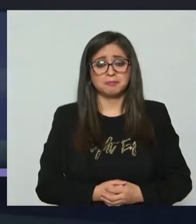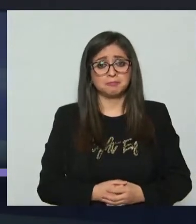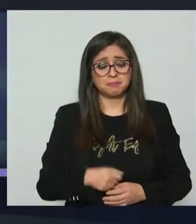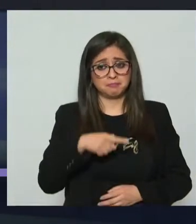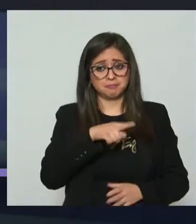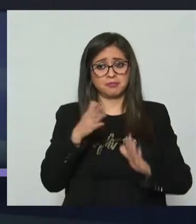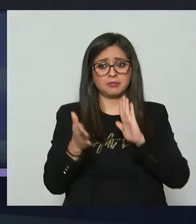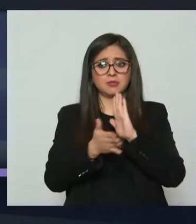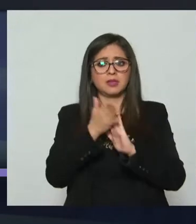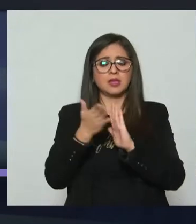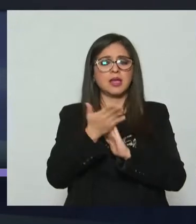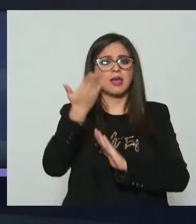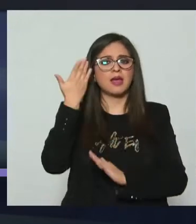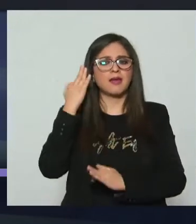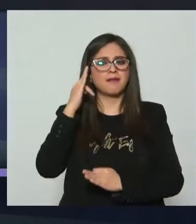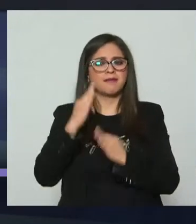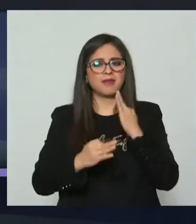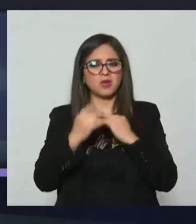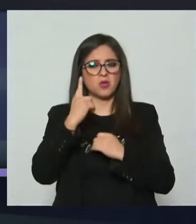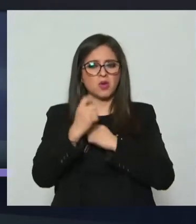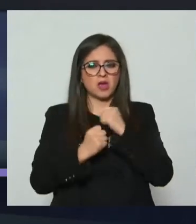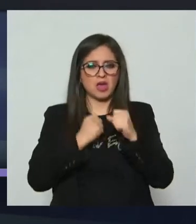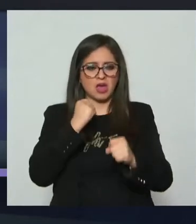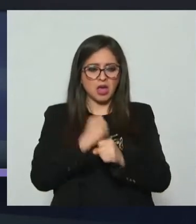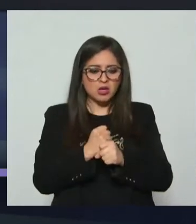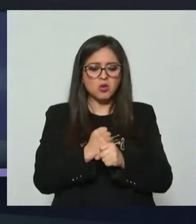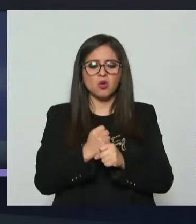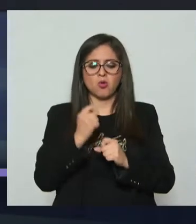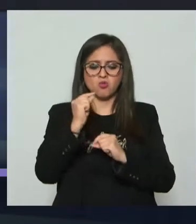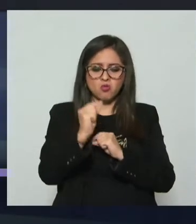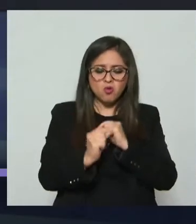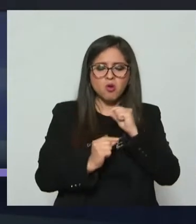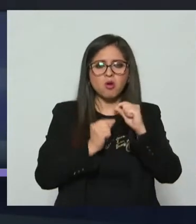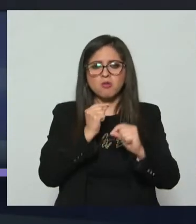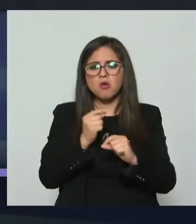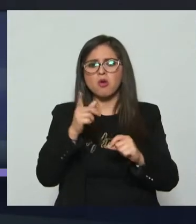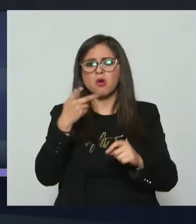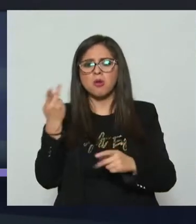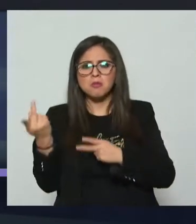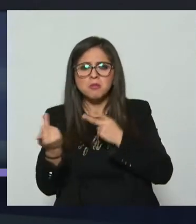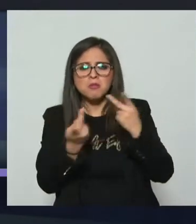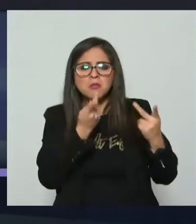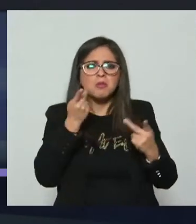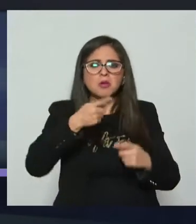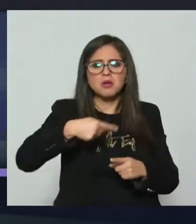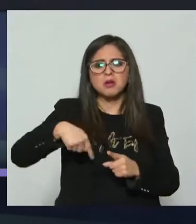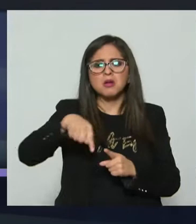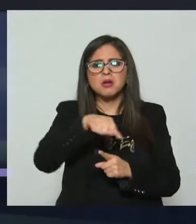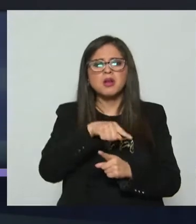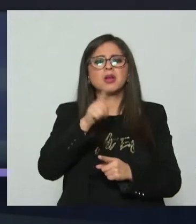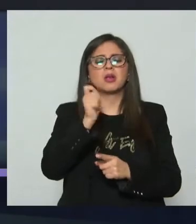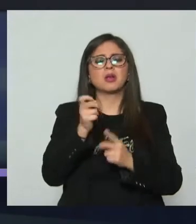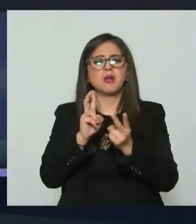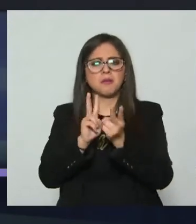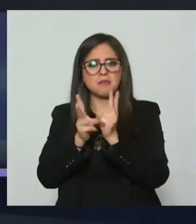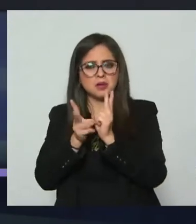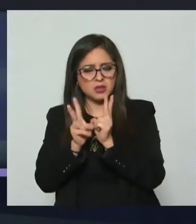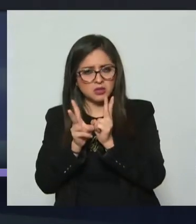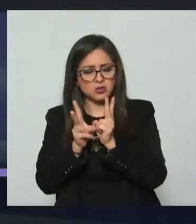pasado. Empezó a haber una sensibilización con